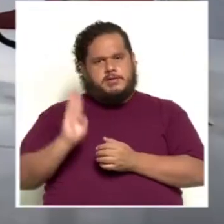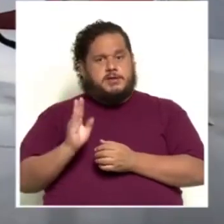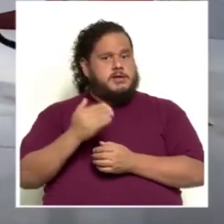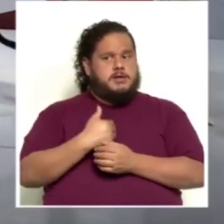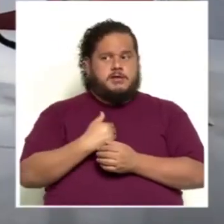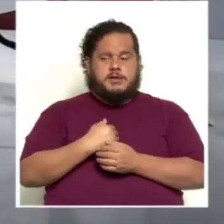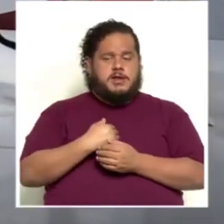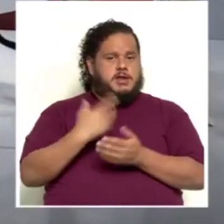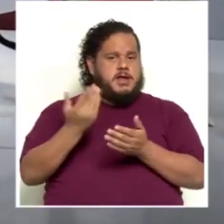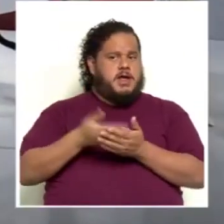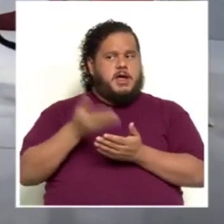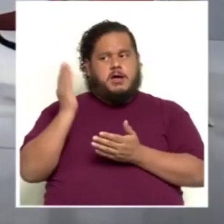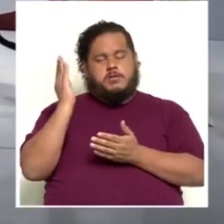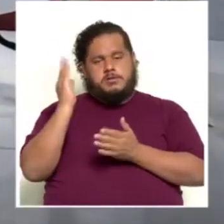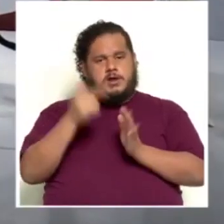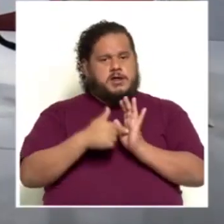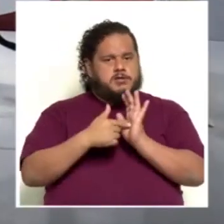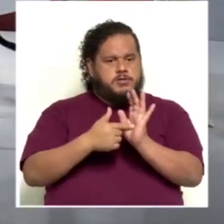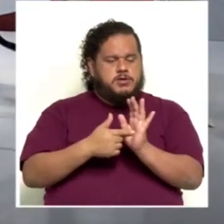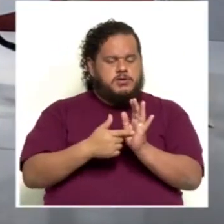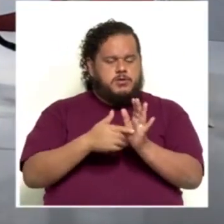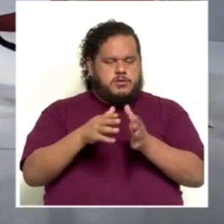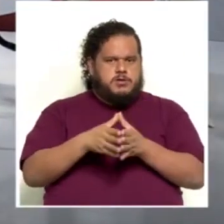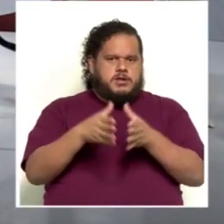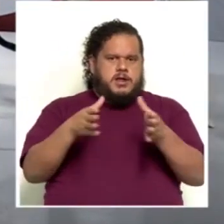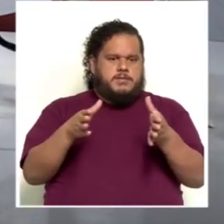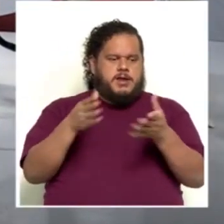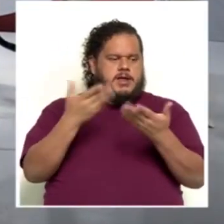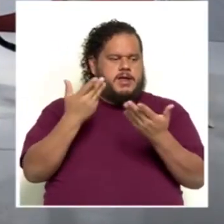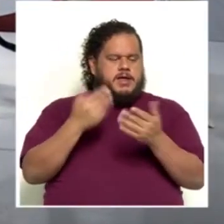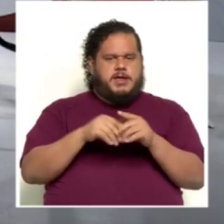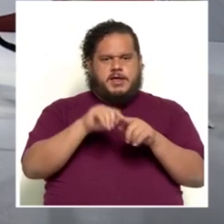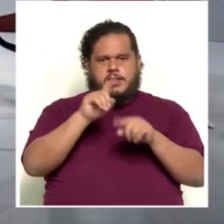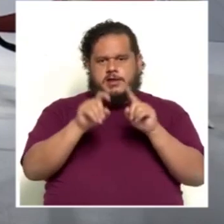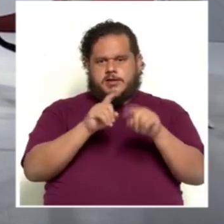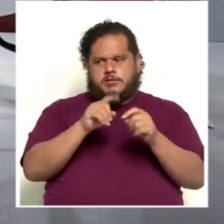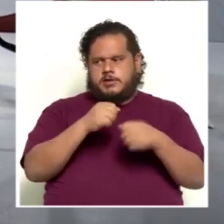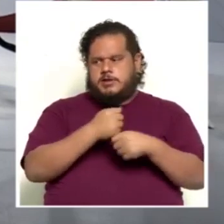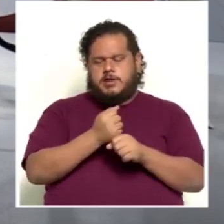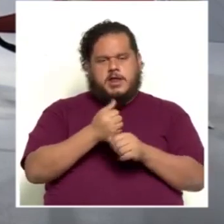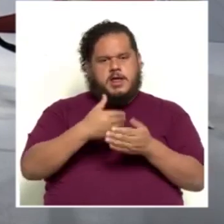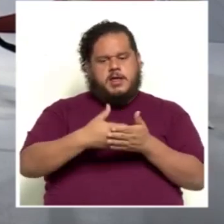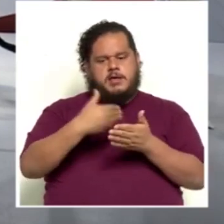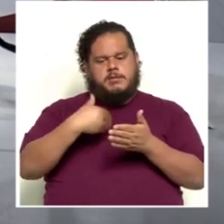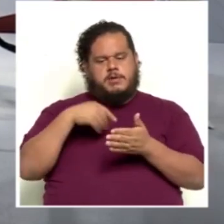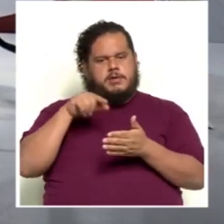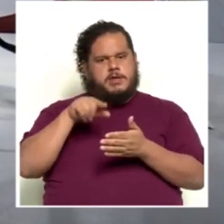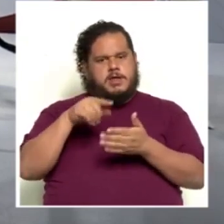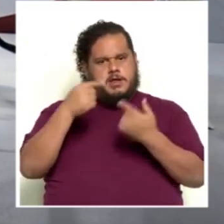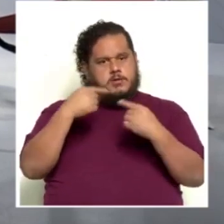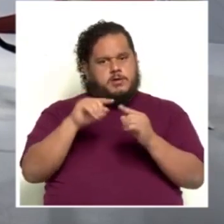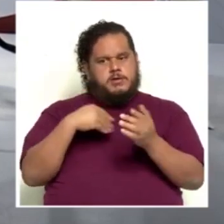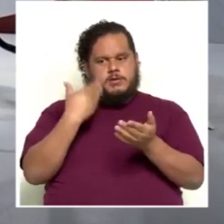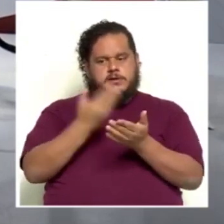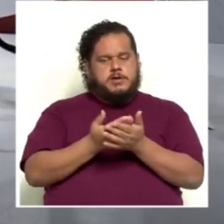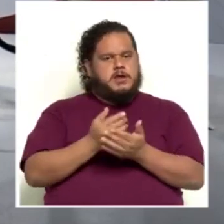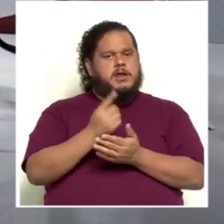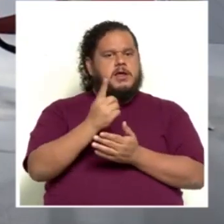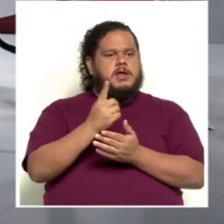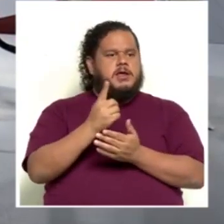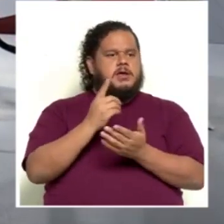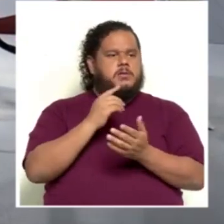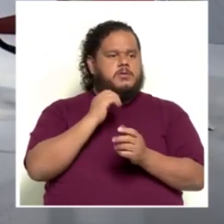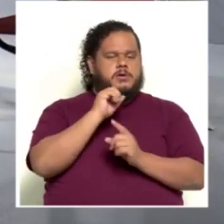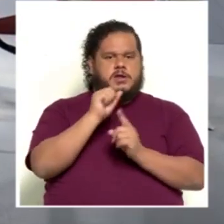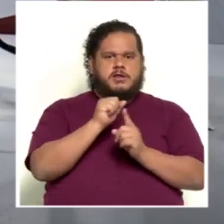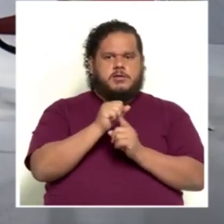una exposición lo suficientemente amplia como para que por lo menos las encuestas hicieran prever que lograba precisamente llegar en una contienda